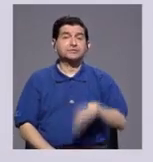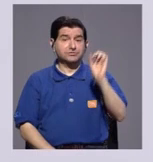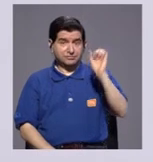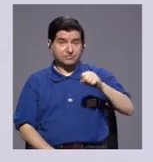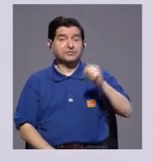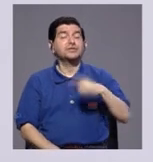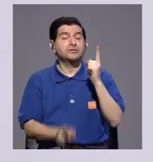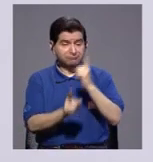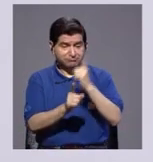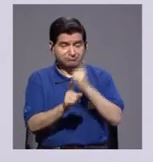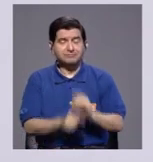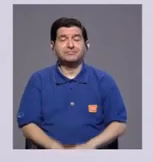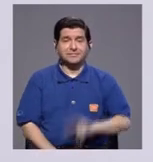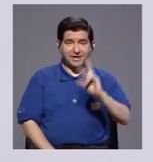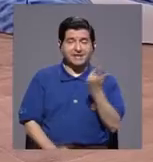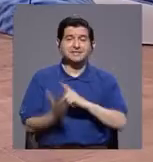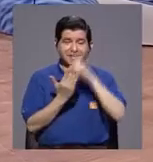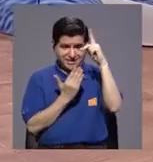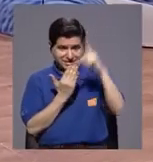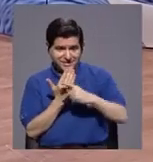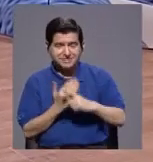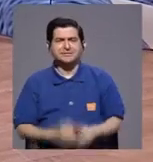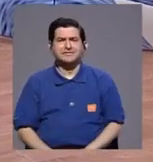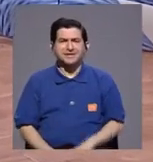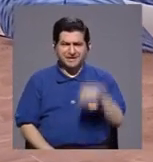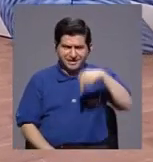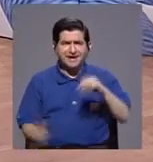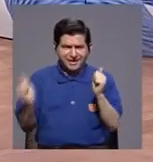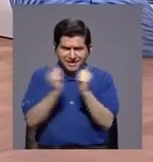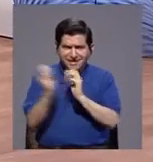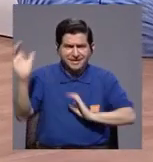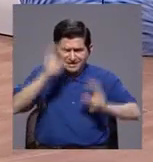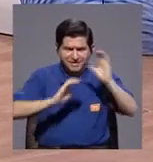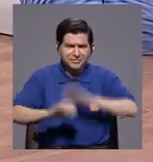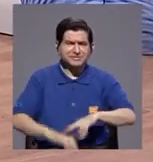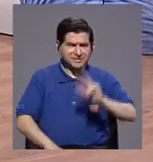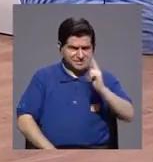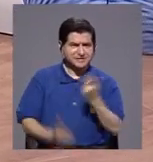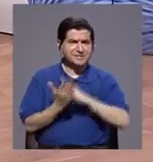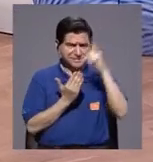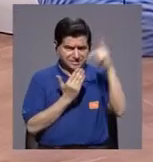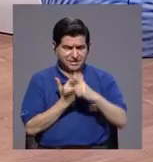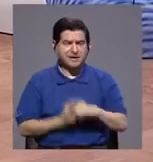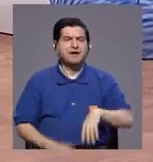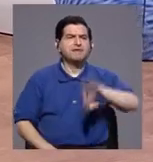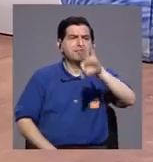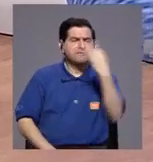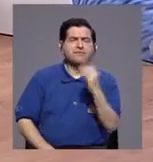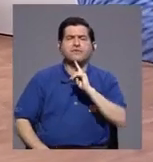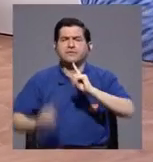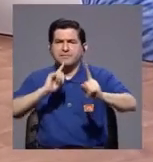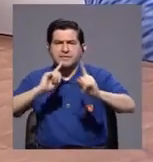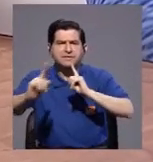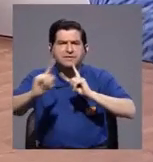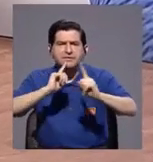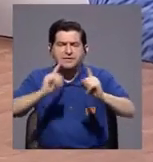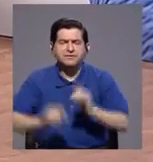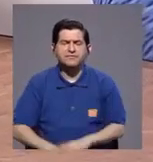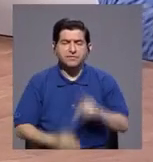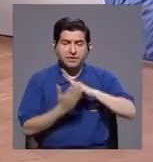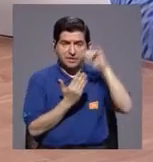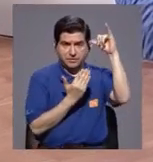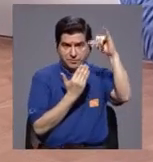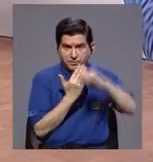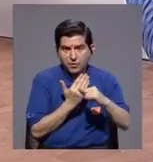exactamente este es mi tercer programa este programa en conciencia y casualmente una manera de difundir este